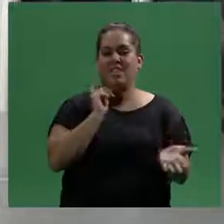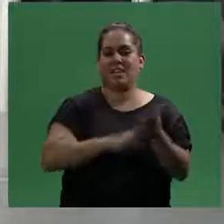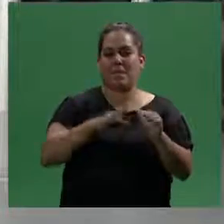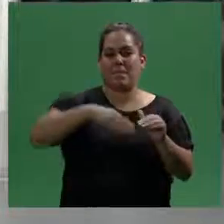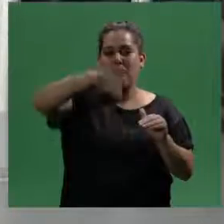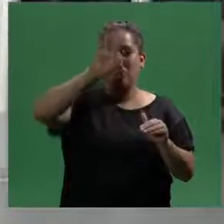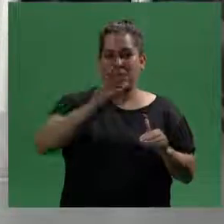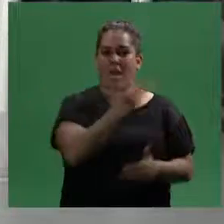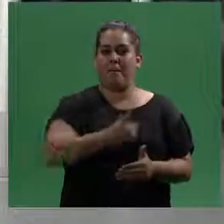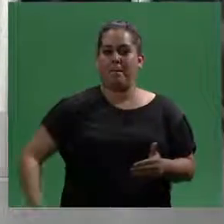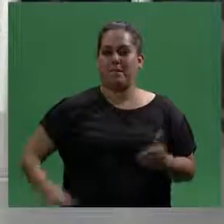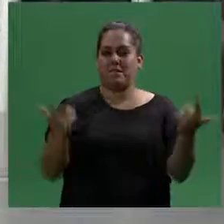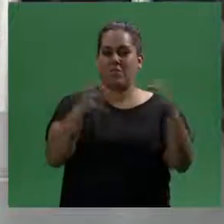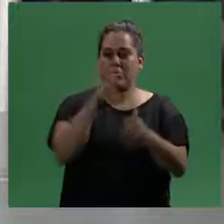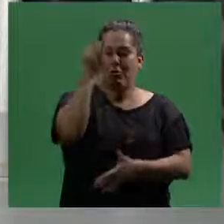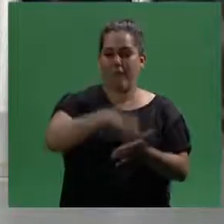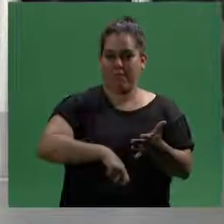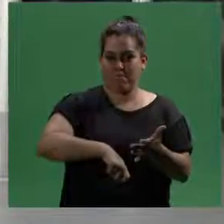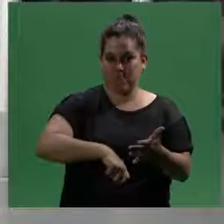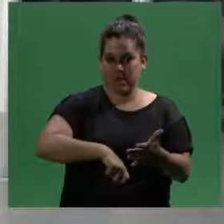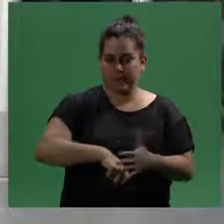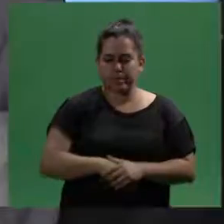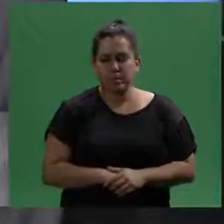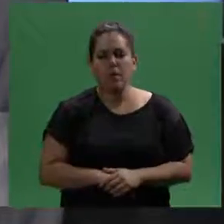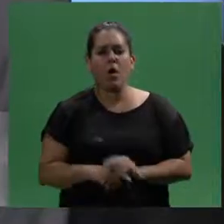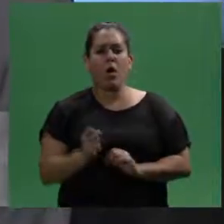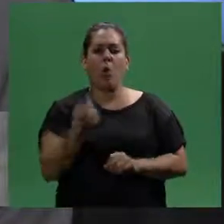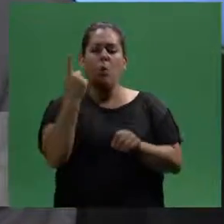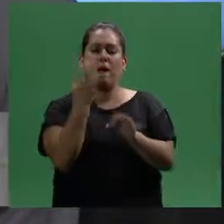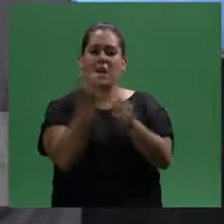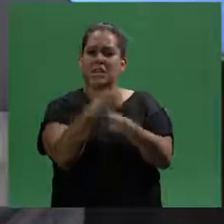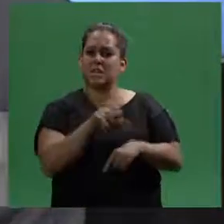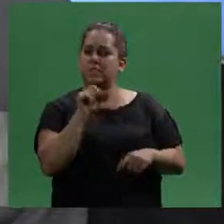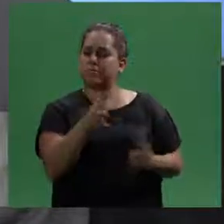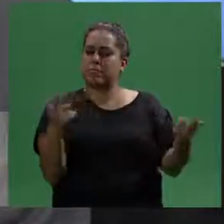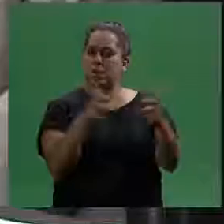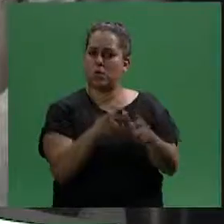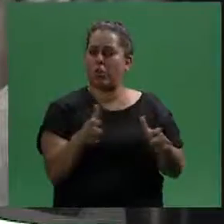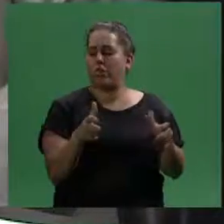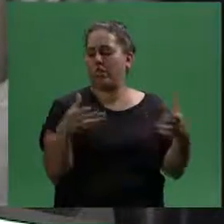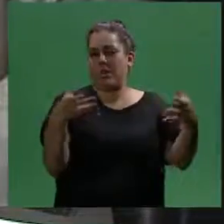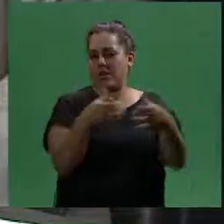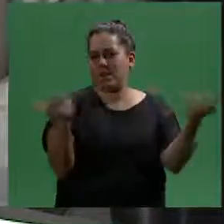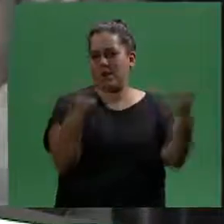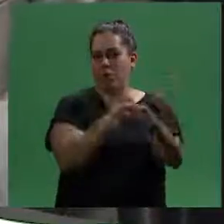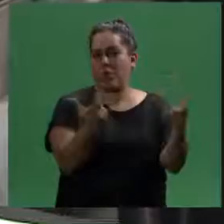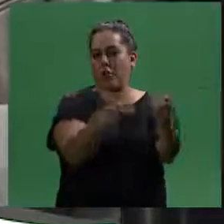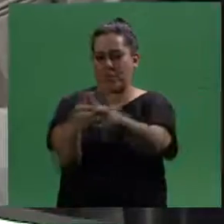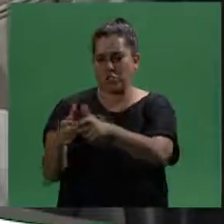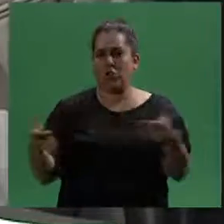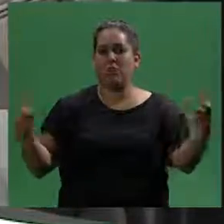se considera dictamen de mayoría el que firma el presidente de la comisión. Okay. Una característica propia de las reuniones de las comisiones, tal